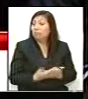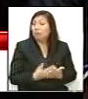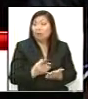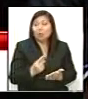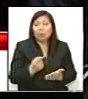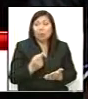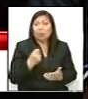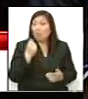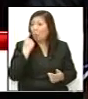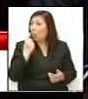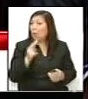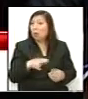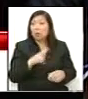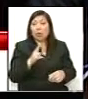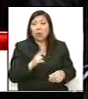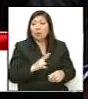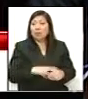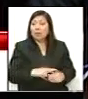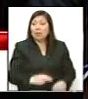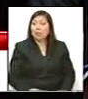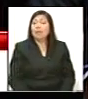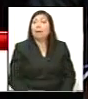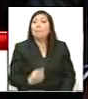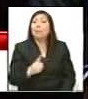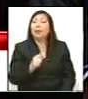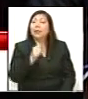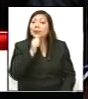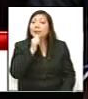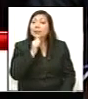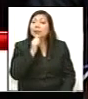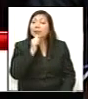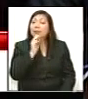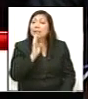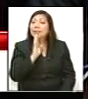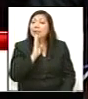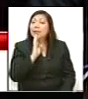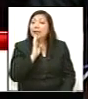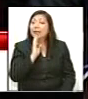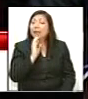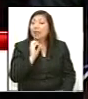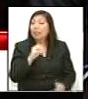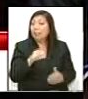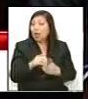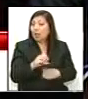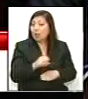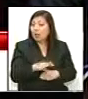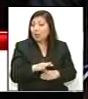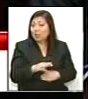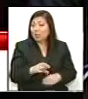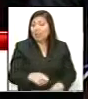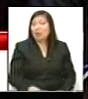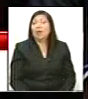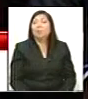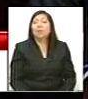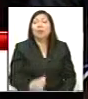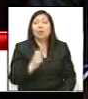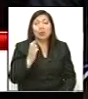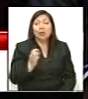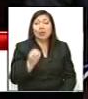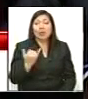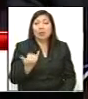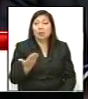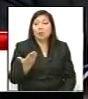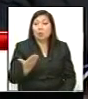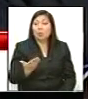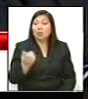su lucidez, sino su capacidad para la tolerancia, el diálogo y el dar consejos de un buen político. Yo creo que es justo, señor,